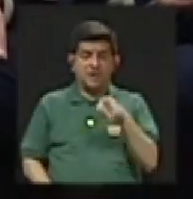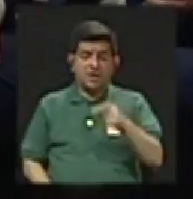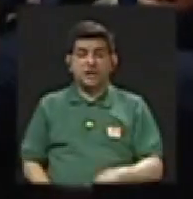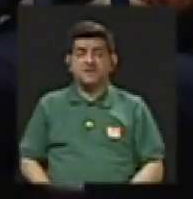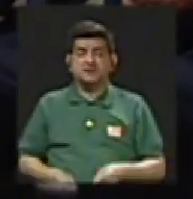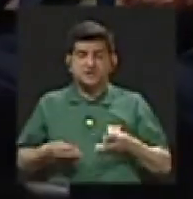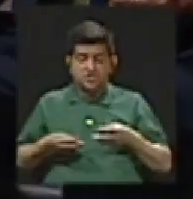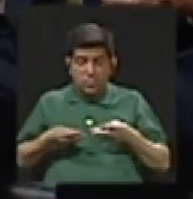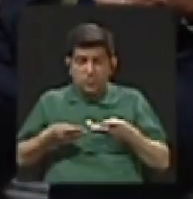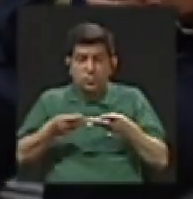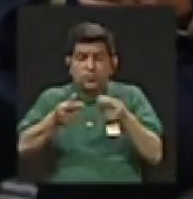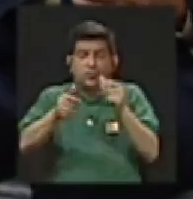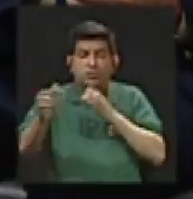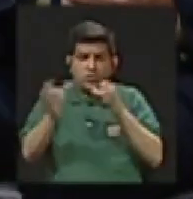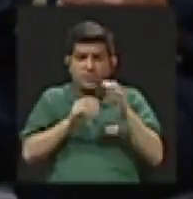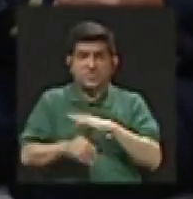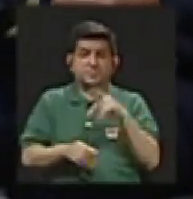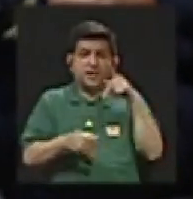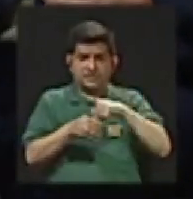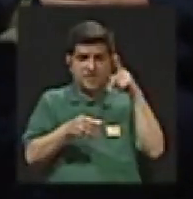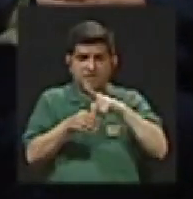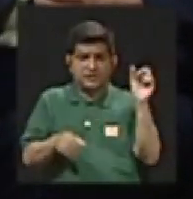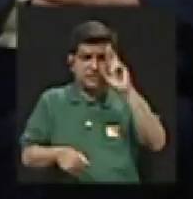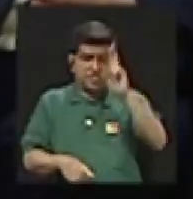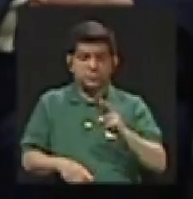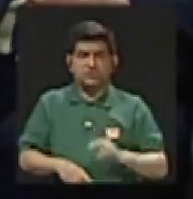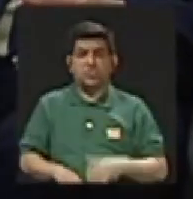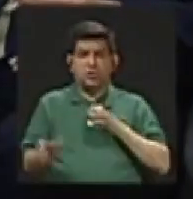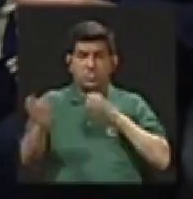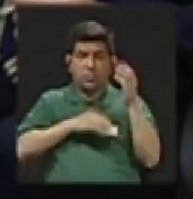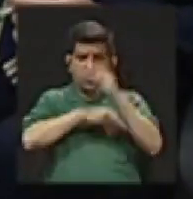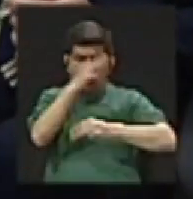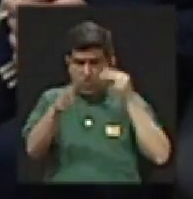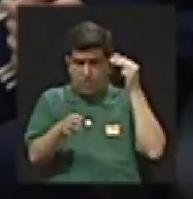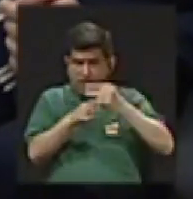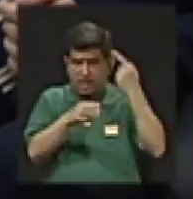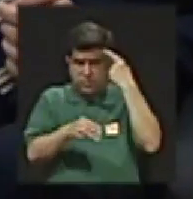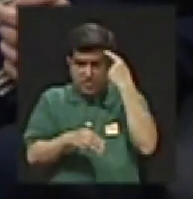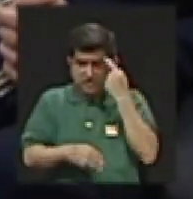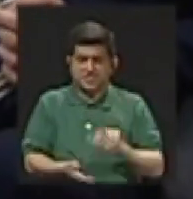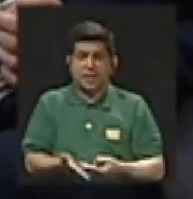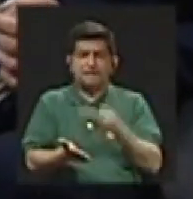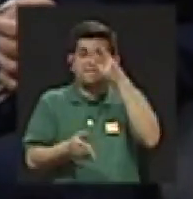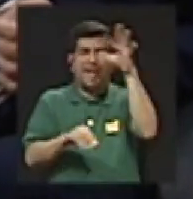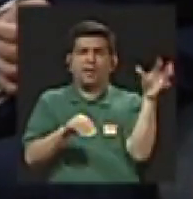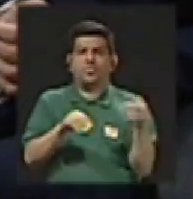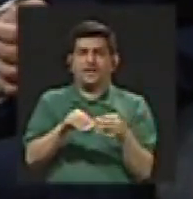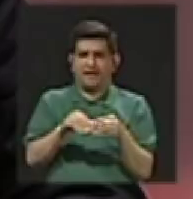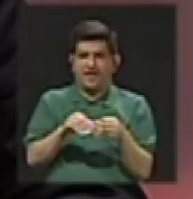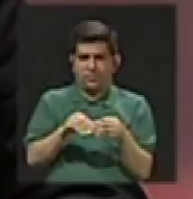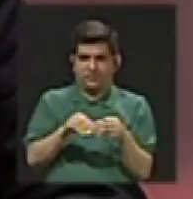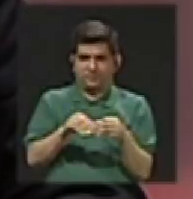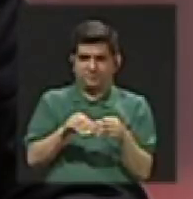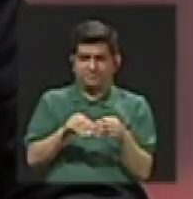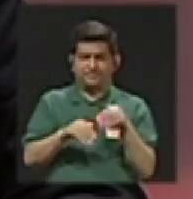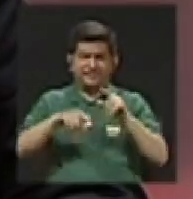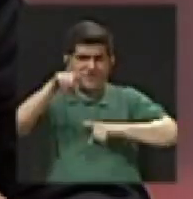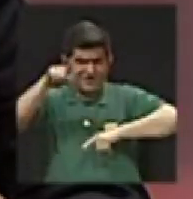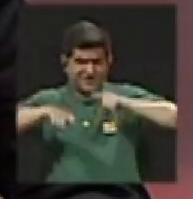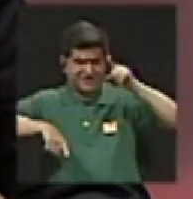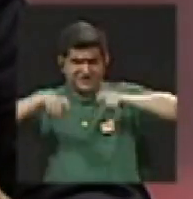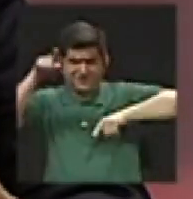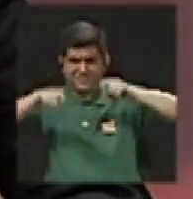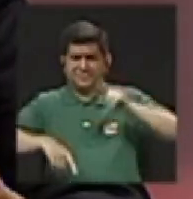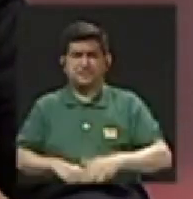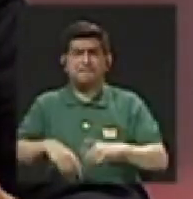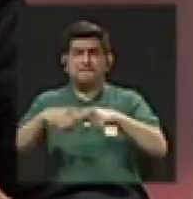la participación de Costa Rica en el comercio mundial en términos de valor agregado. Las estadísticas con las